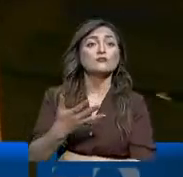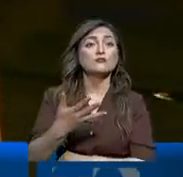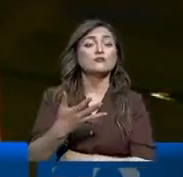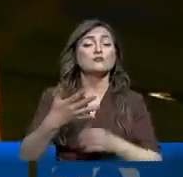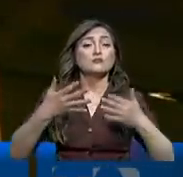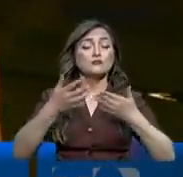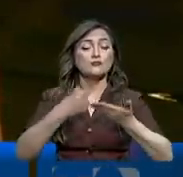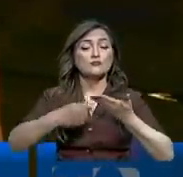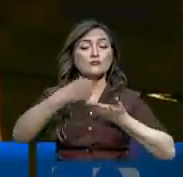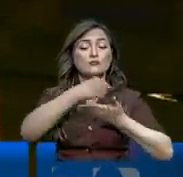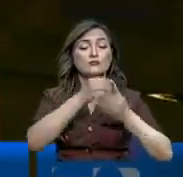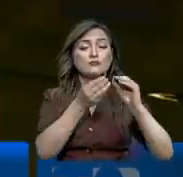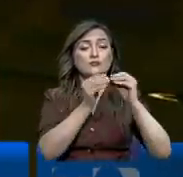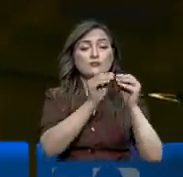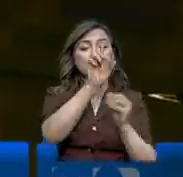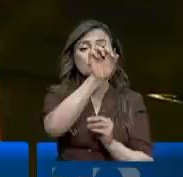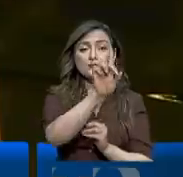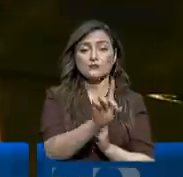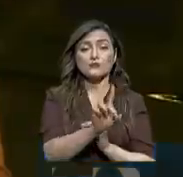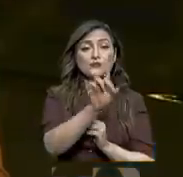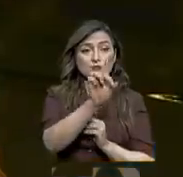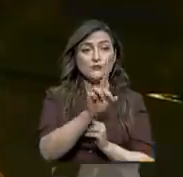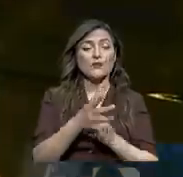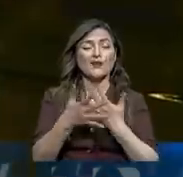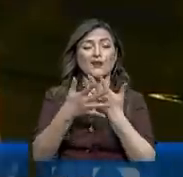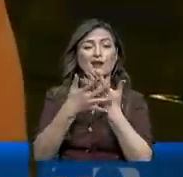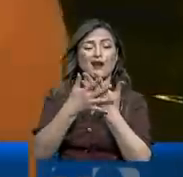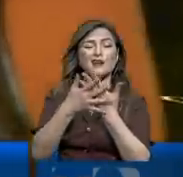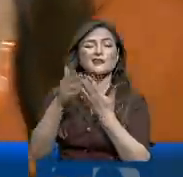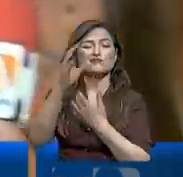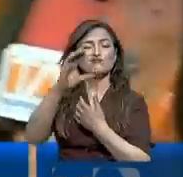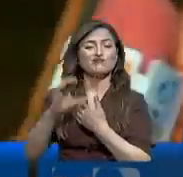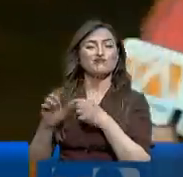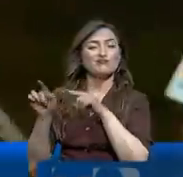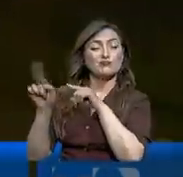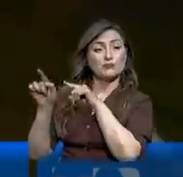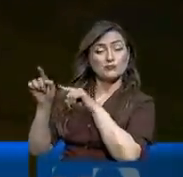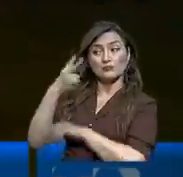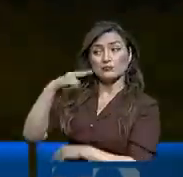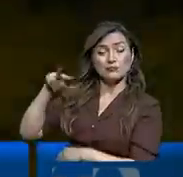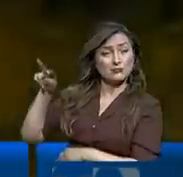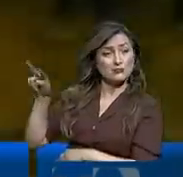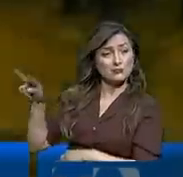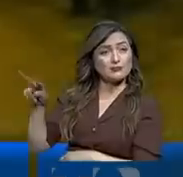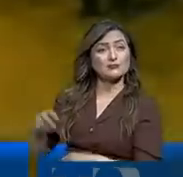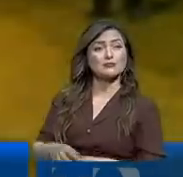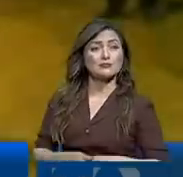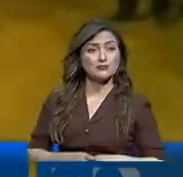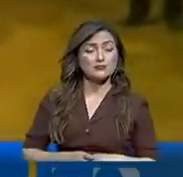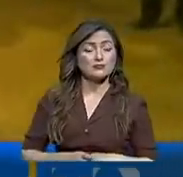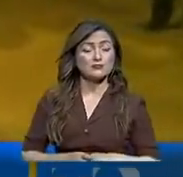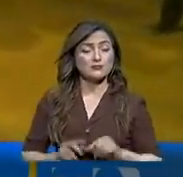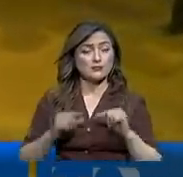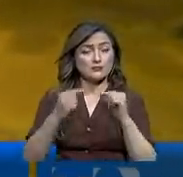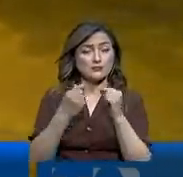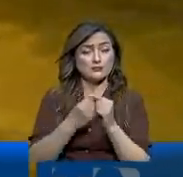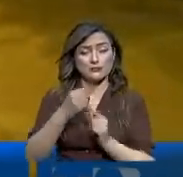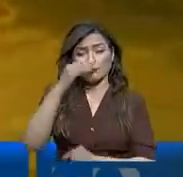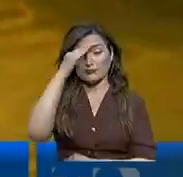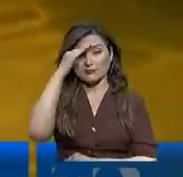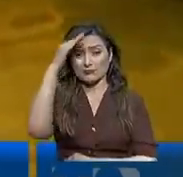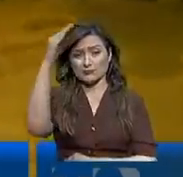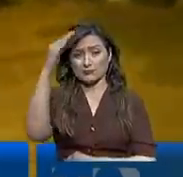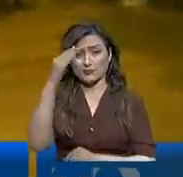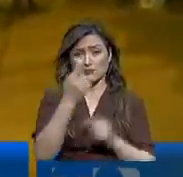libertad guayas número uno más conocido como penitenciaría delito de ar donde como ustedes pueden observar se encuentra un cordón policial